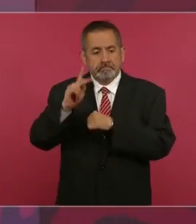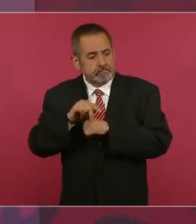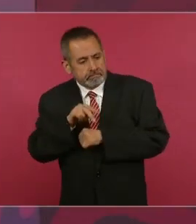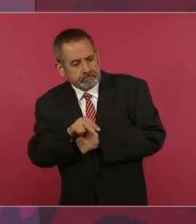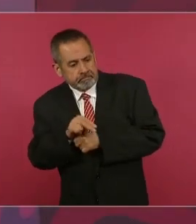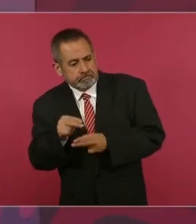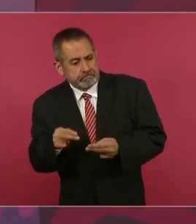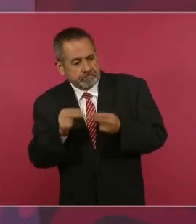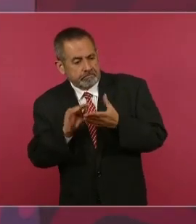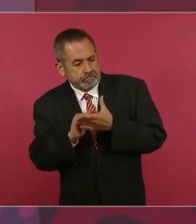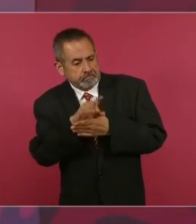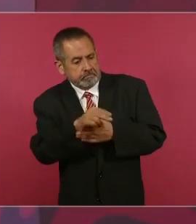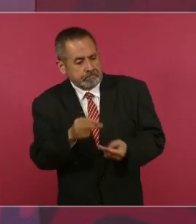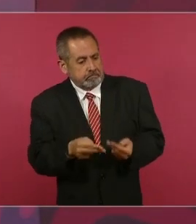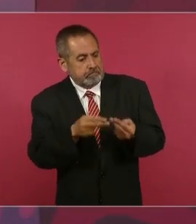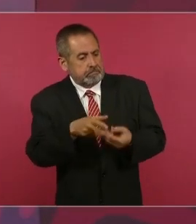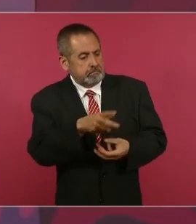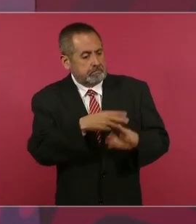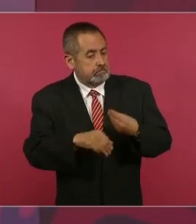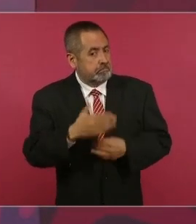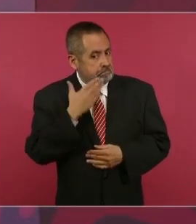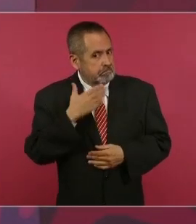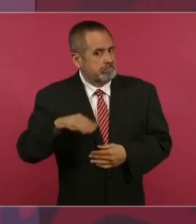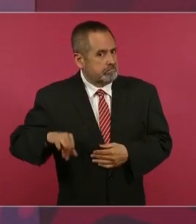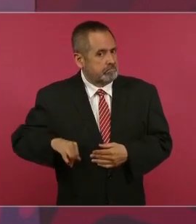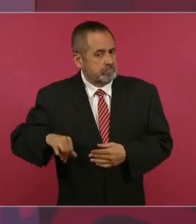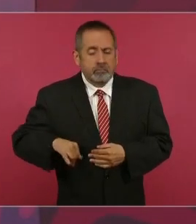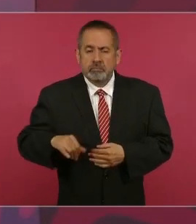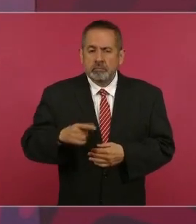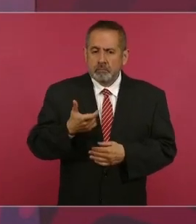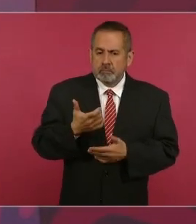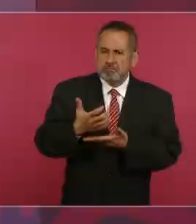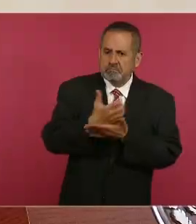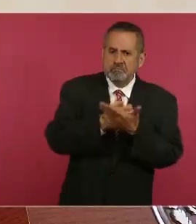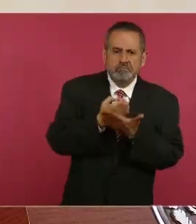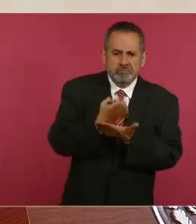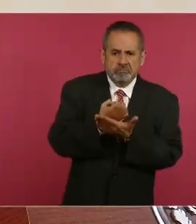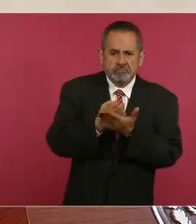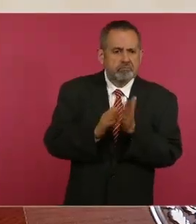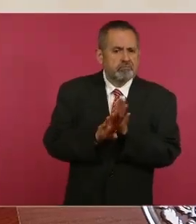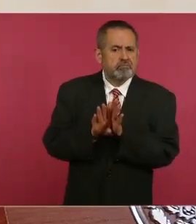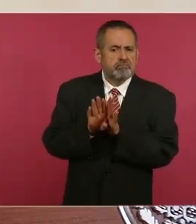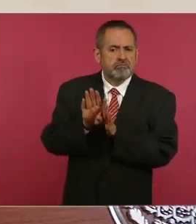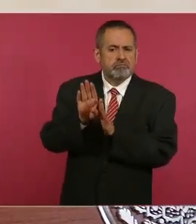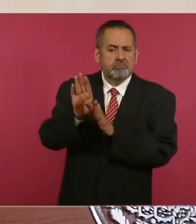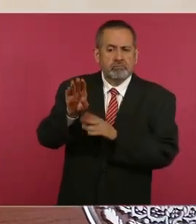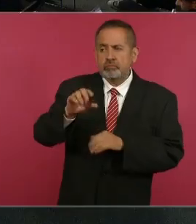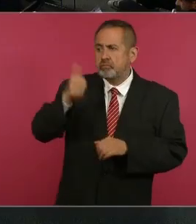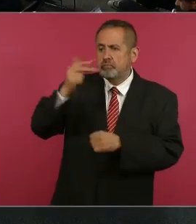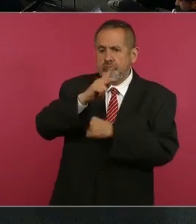está creciendo nuestra economía, está creciendo la inversión extranjera,